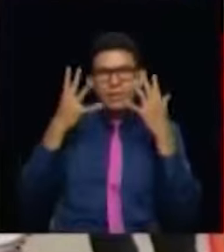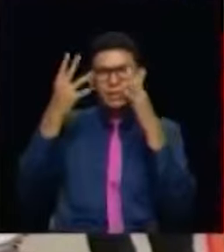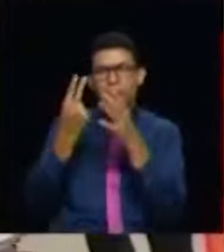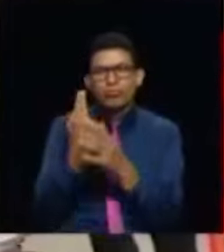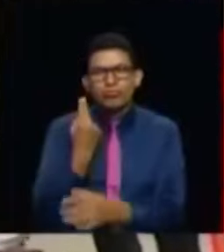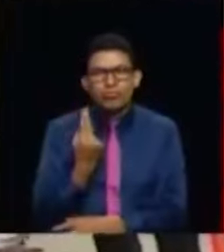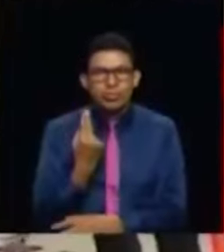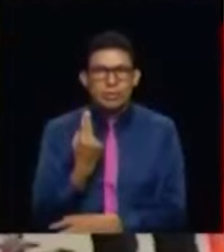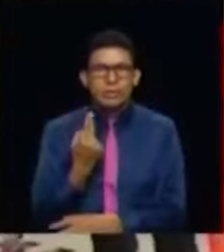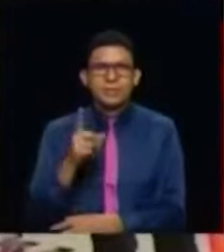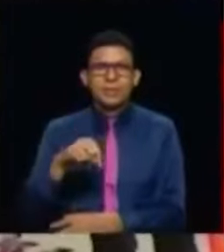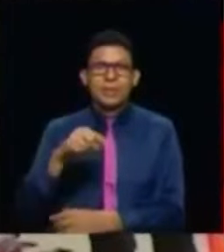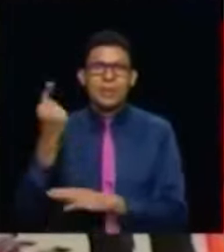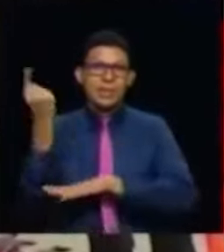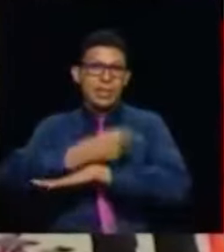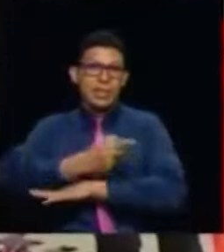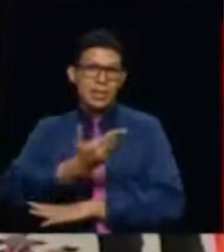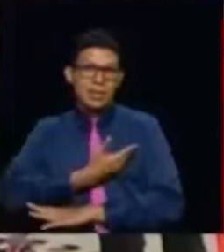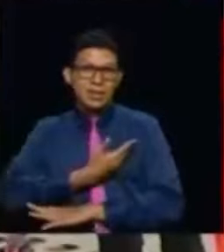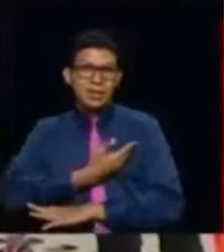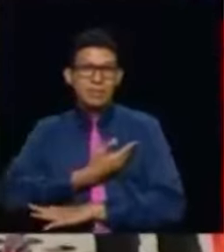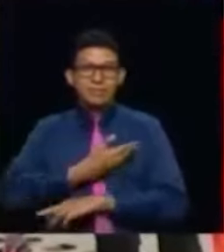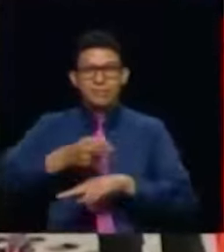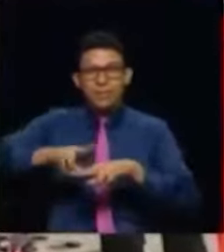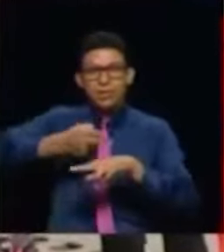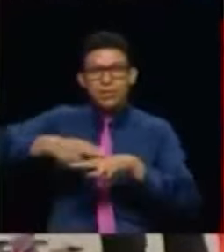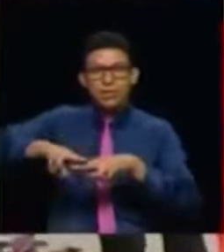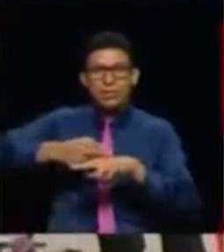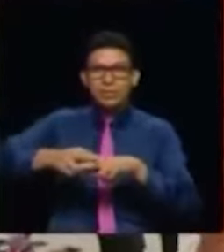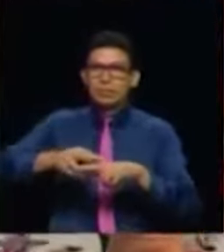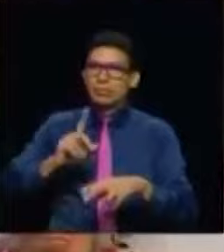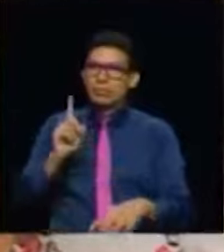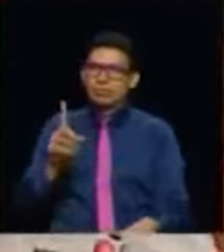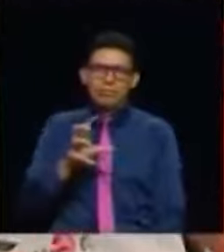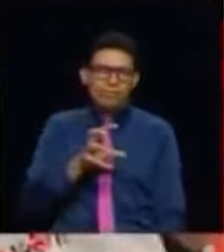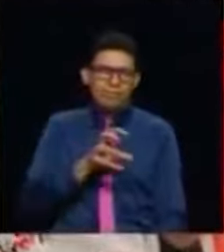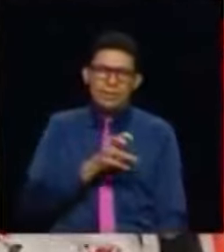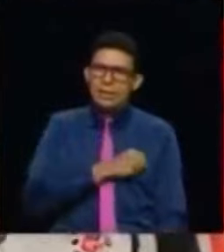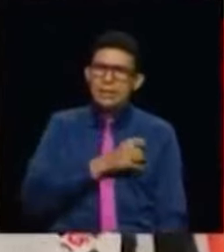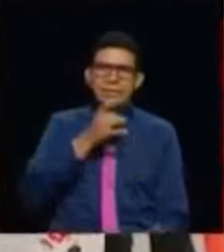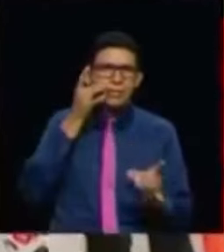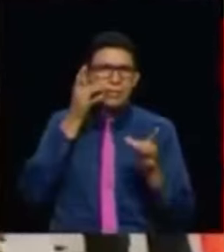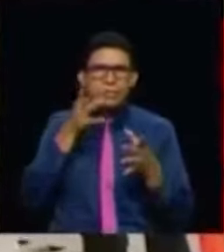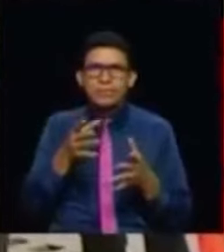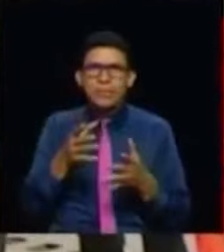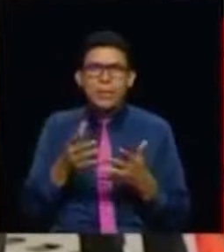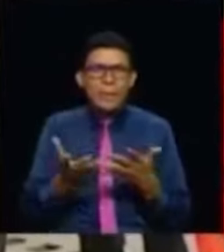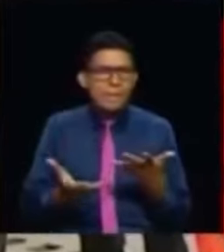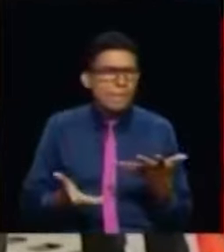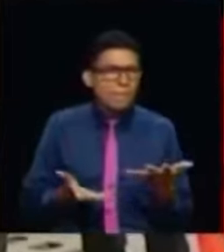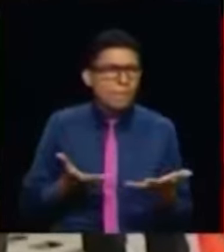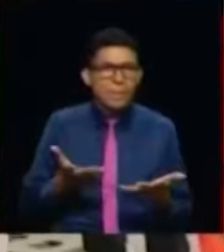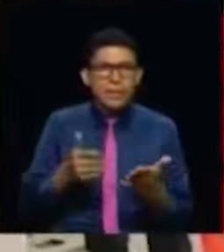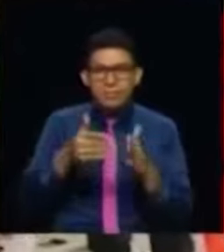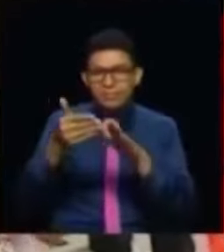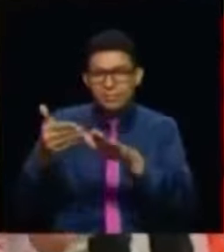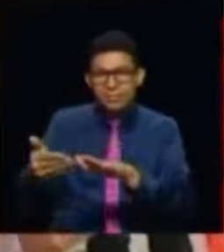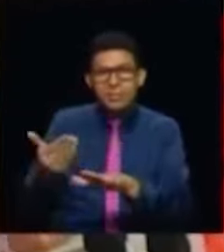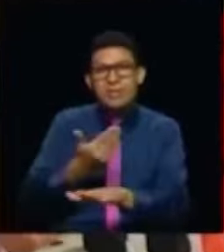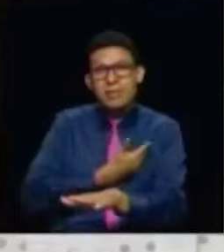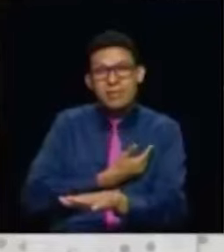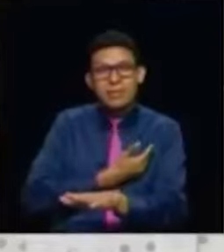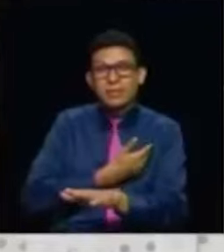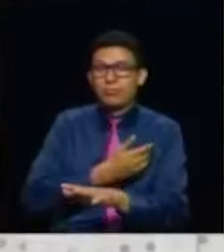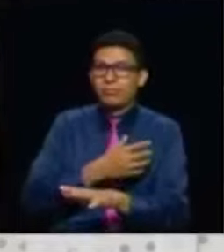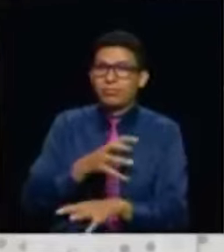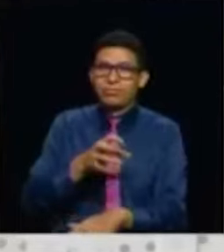el Día de la Madre. Y mis sobrinos han estado devastados, es decir, la ausencia de su madre ha sido absoluta.